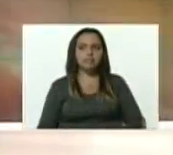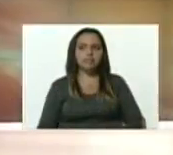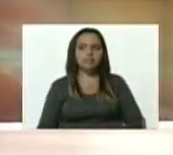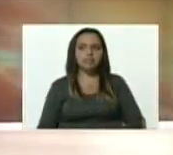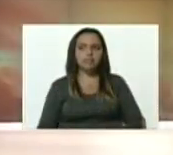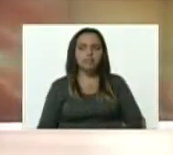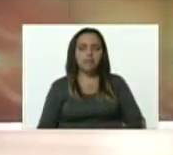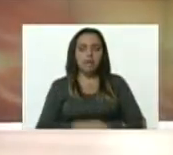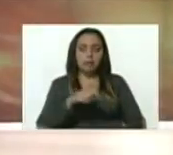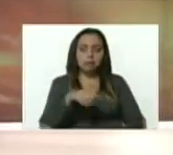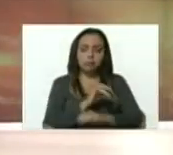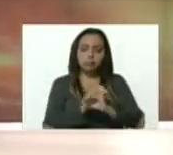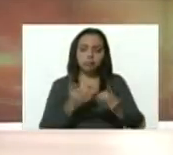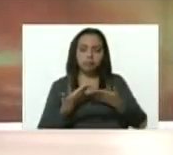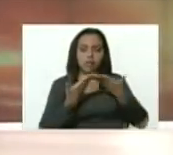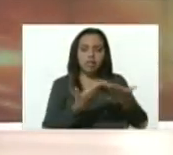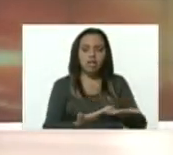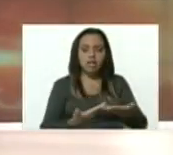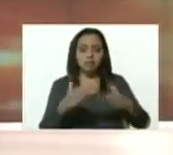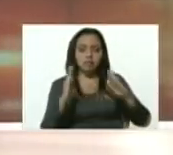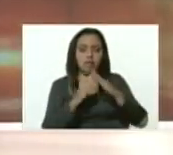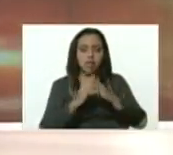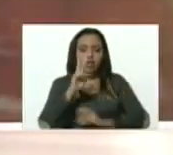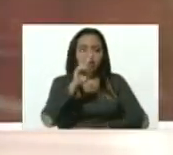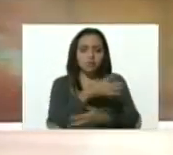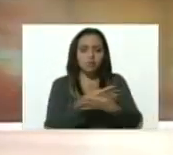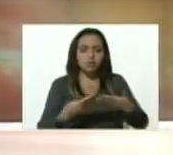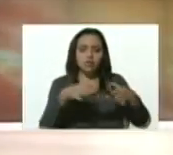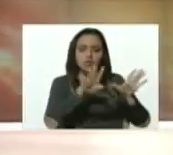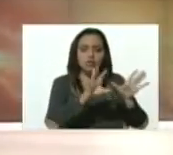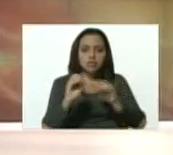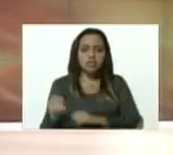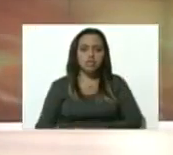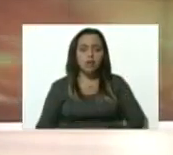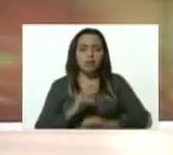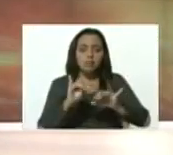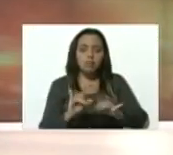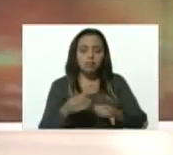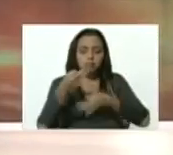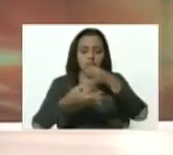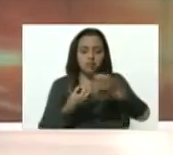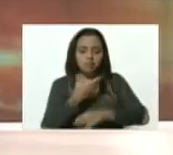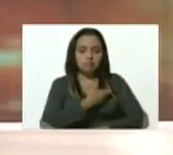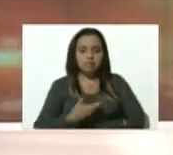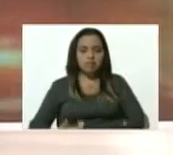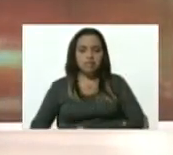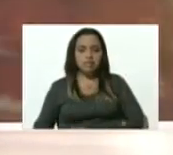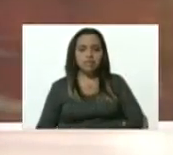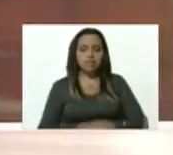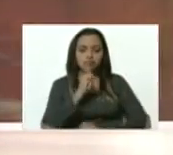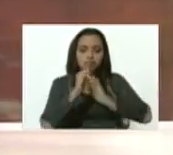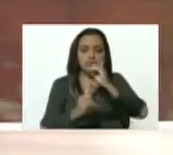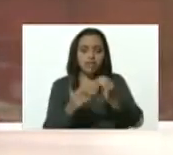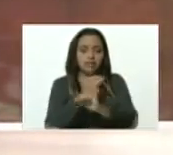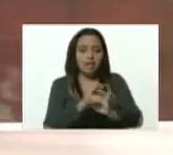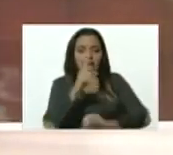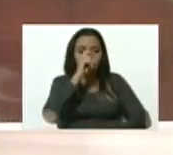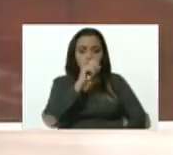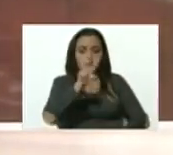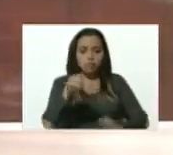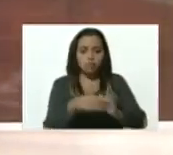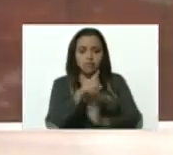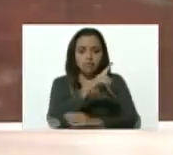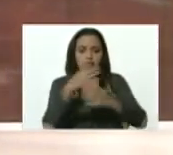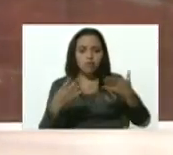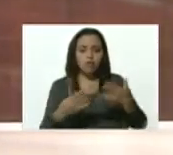Así culmina la entrega de vivienda 2.900.000. Durante el evento, el presidente de la República anunció que al término del año 2019 el gobierno